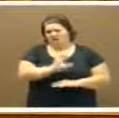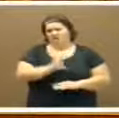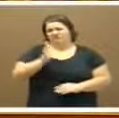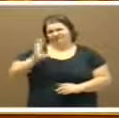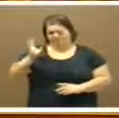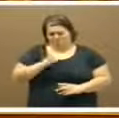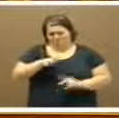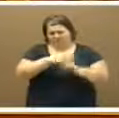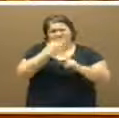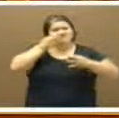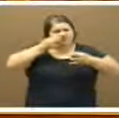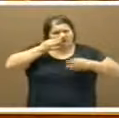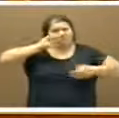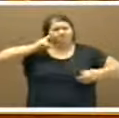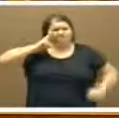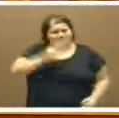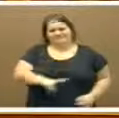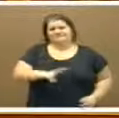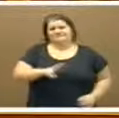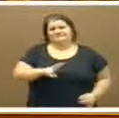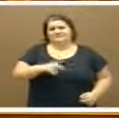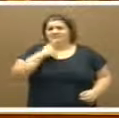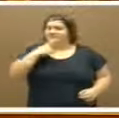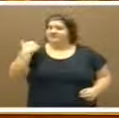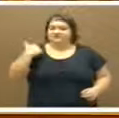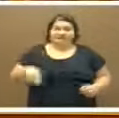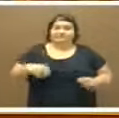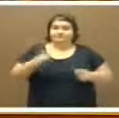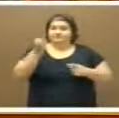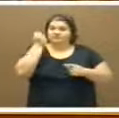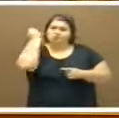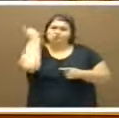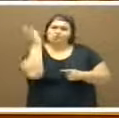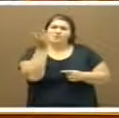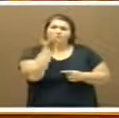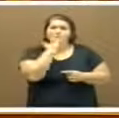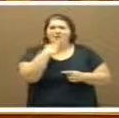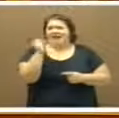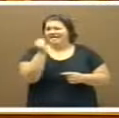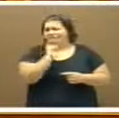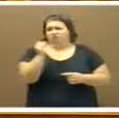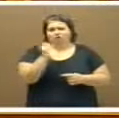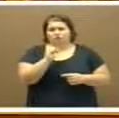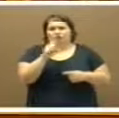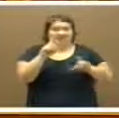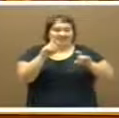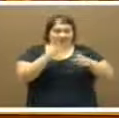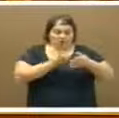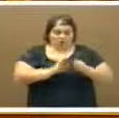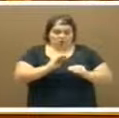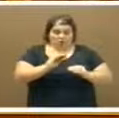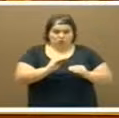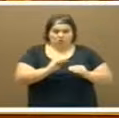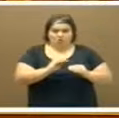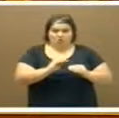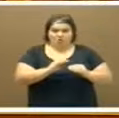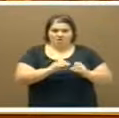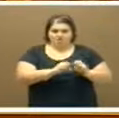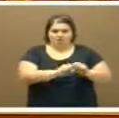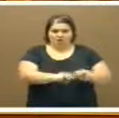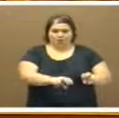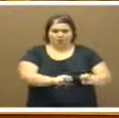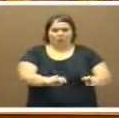dígale a los extremeños si una vez que han cuadrado sus maravillosos números la educación de sus hijos no sigue deteriorándose